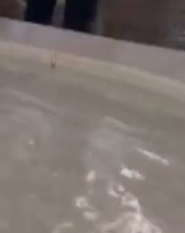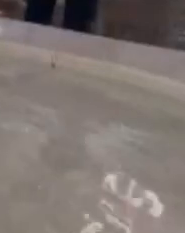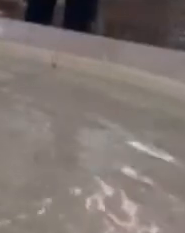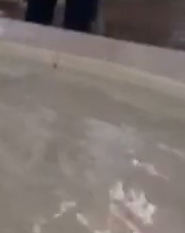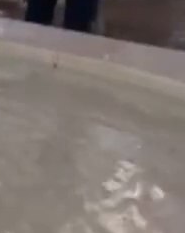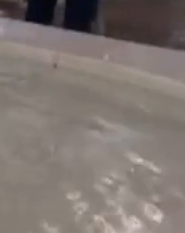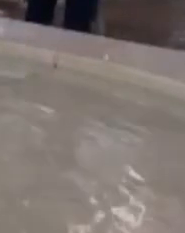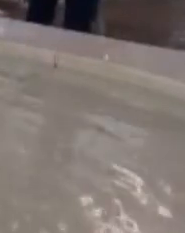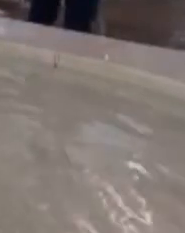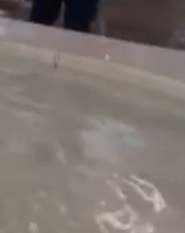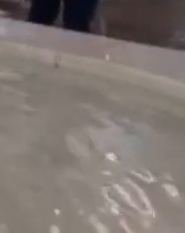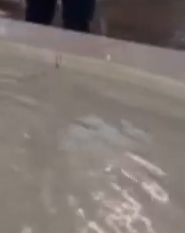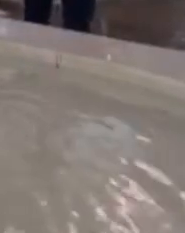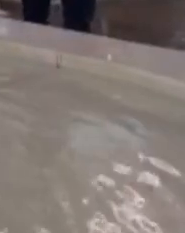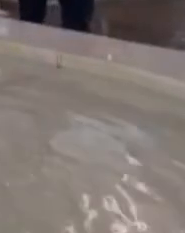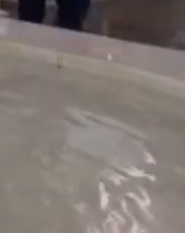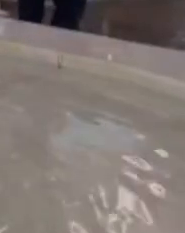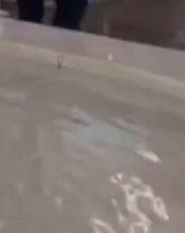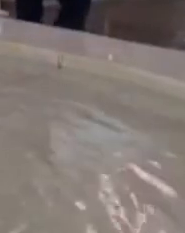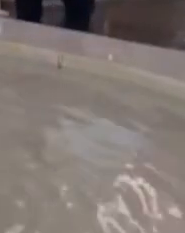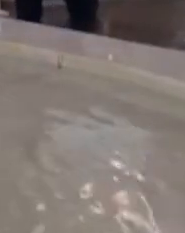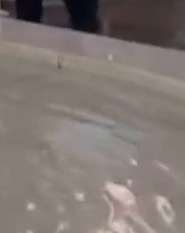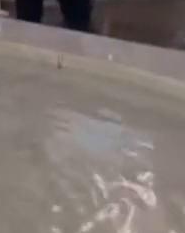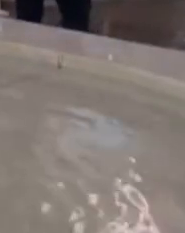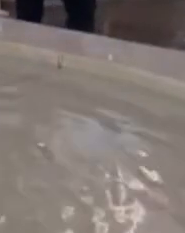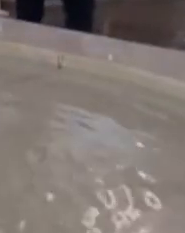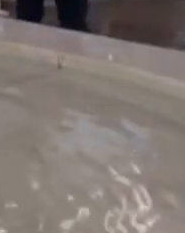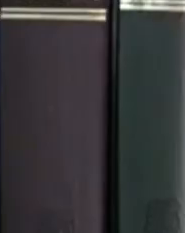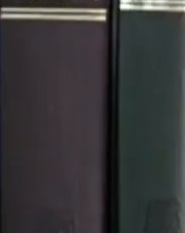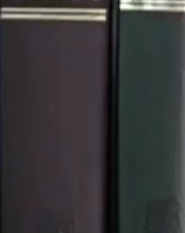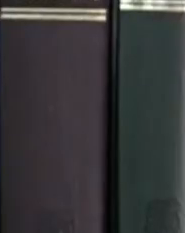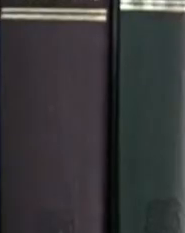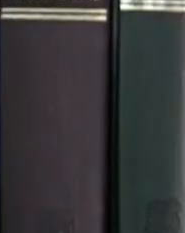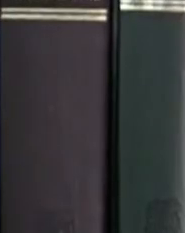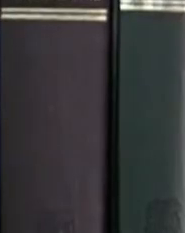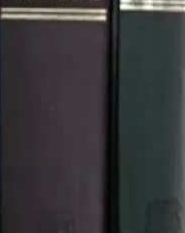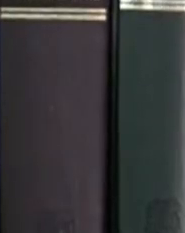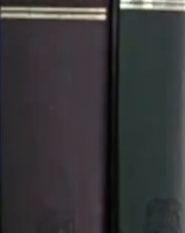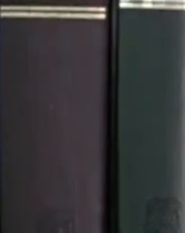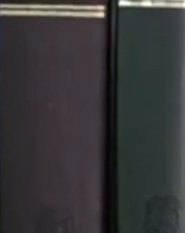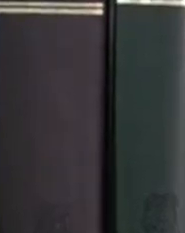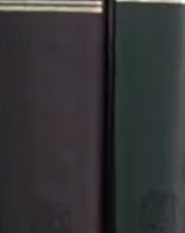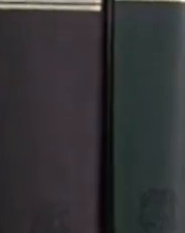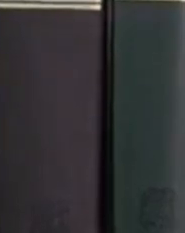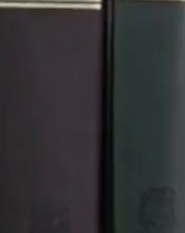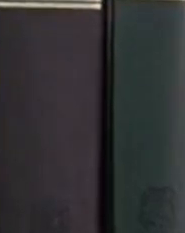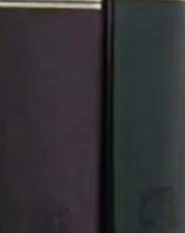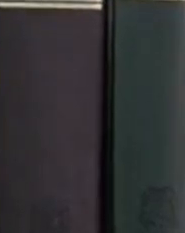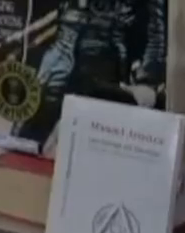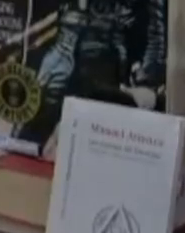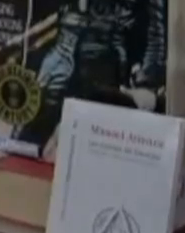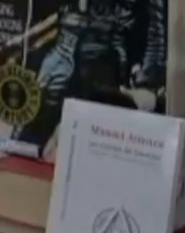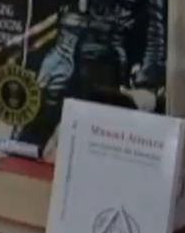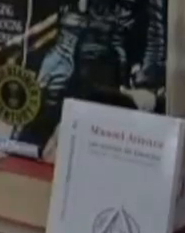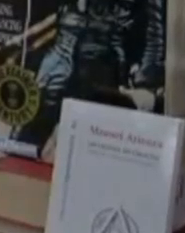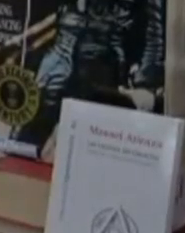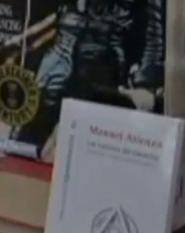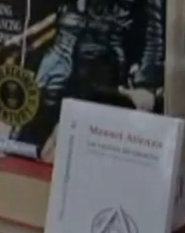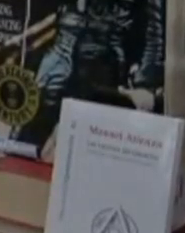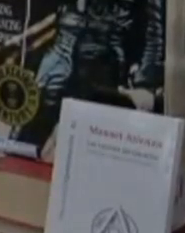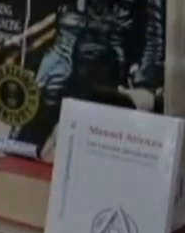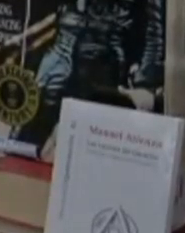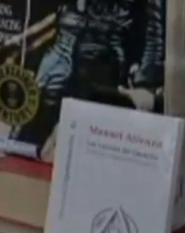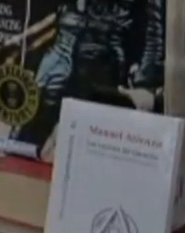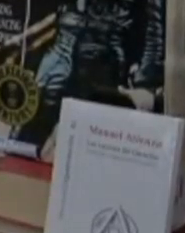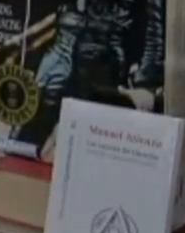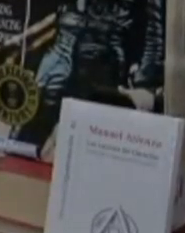Y pues así ya está esta Feria del Libro Jurídico que organiza el Poder Judicial de la Federación, que estará abierta hasta el 8 de septiembre